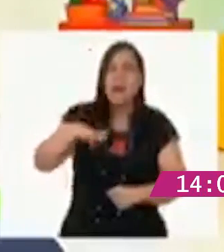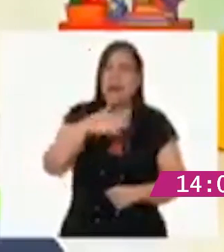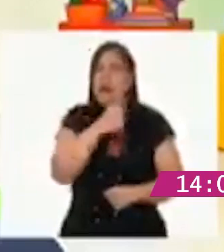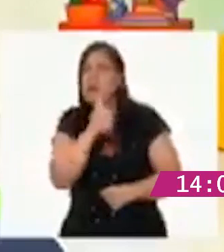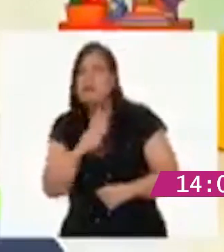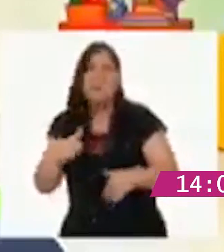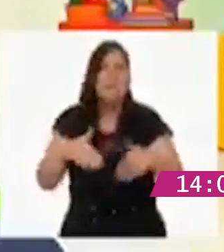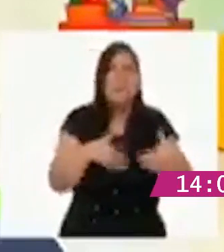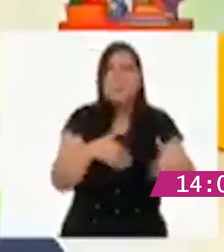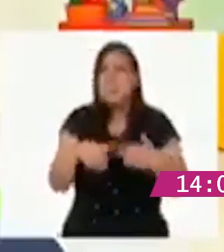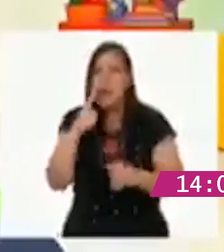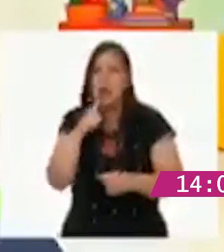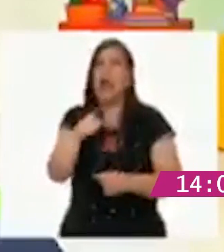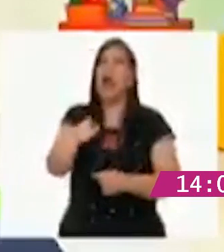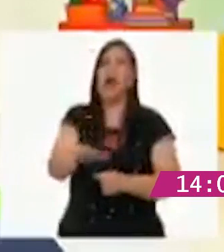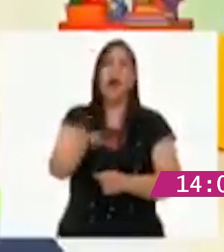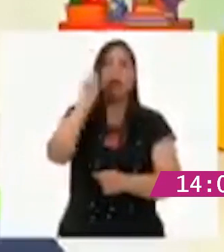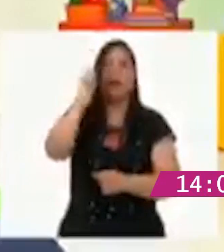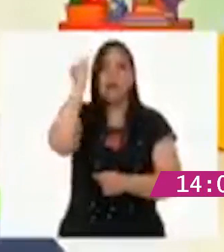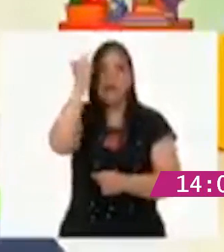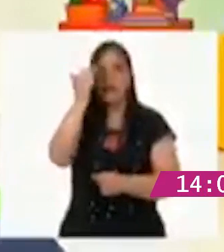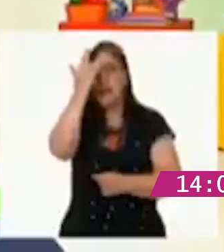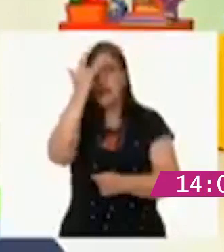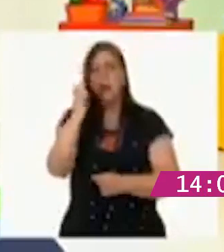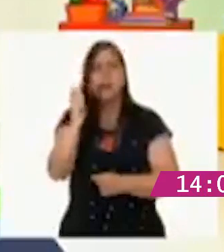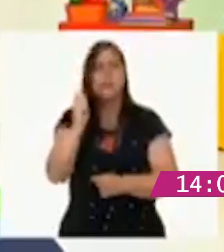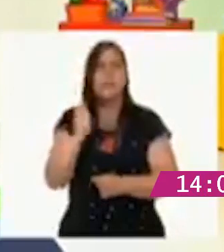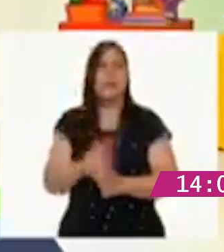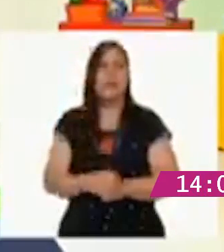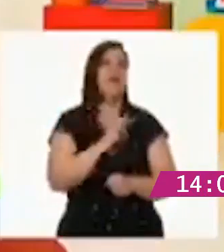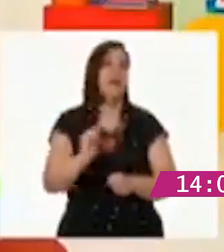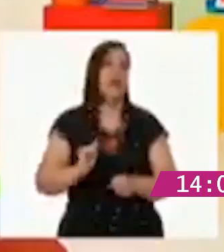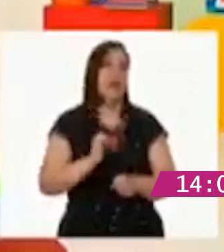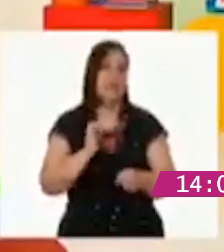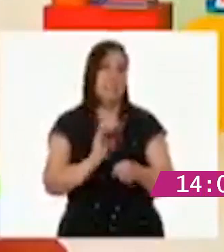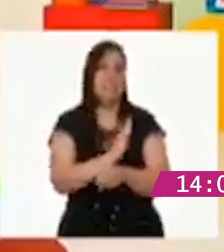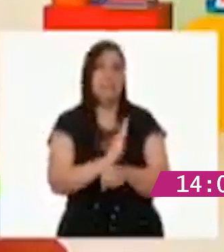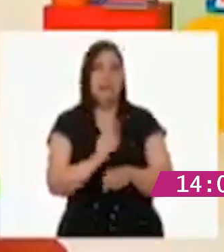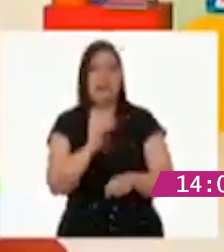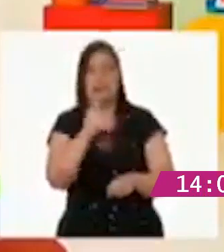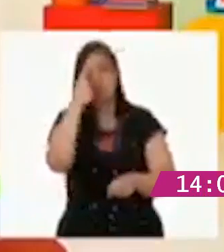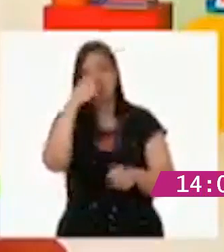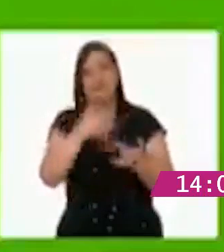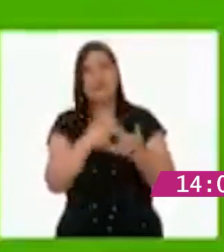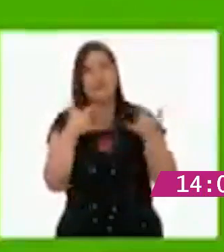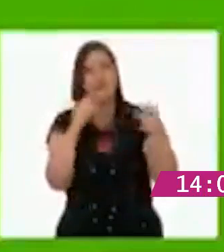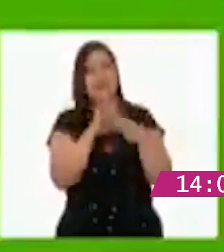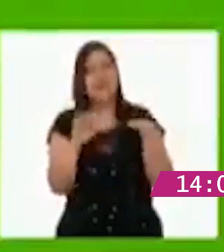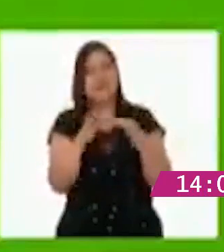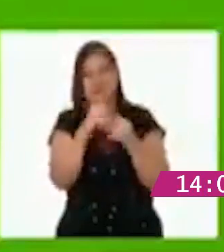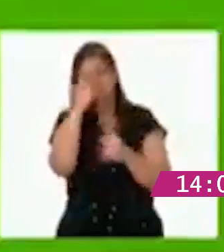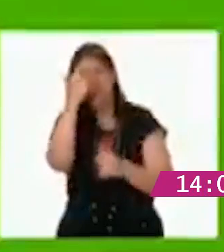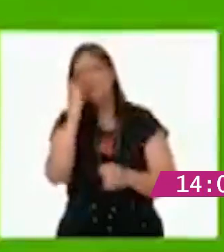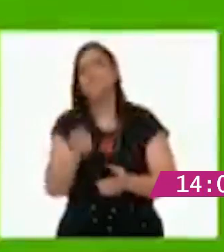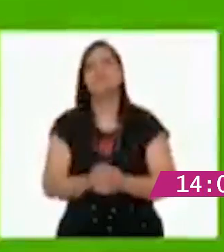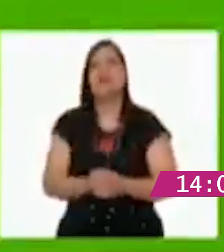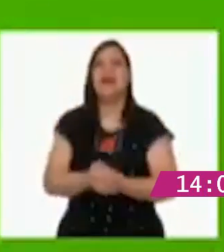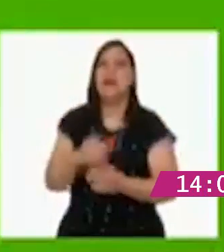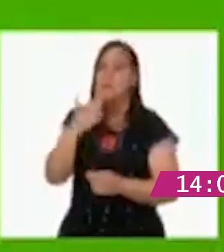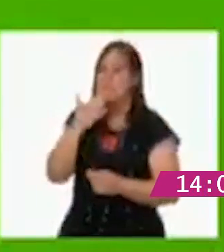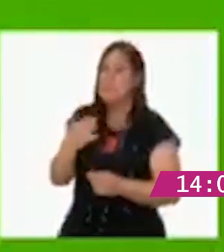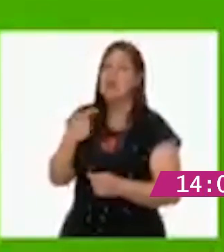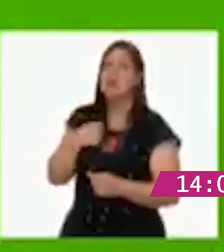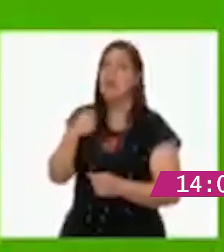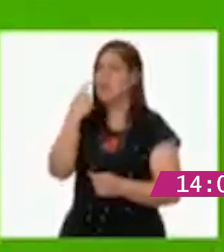Además, reconoció que de los más de 60.000 docentes que integran al nivel básico público en el estado, una gran parte ha